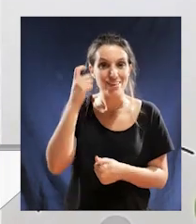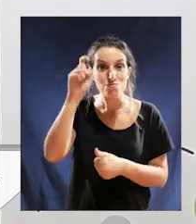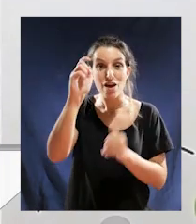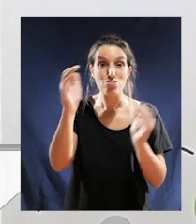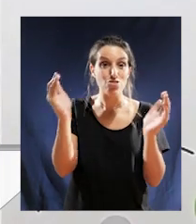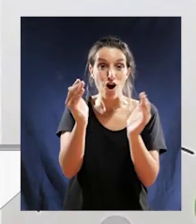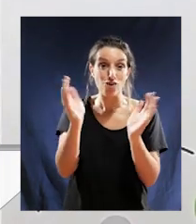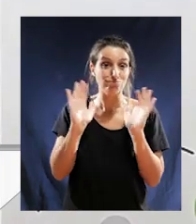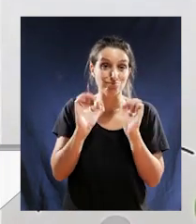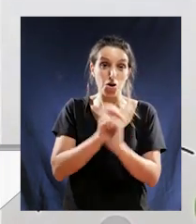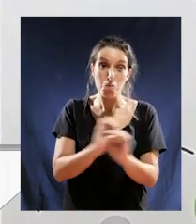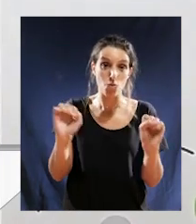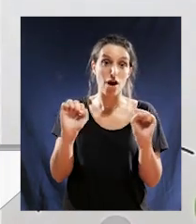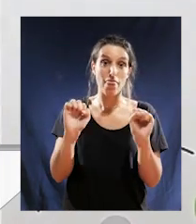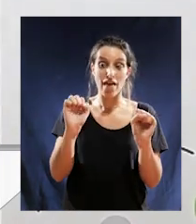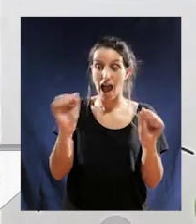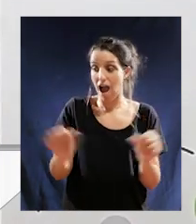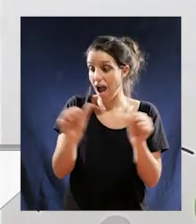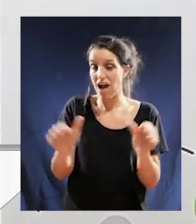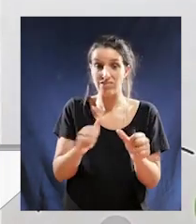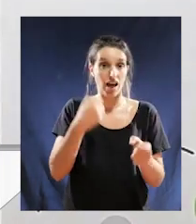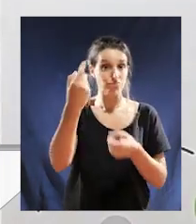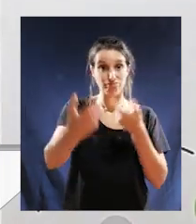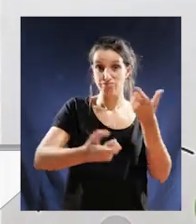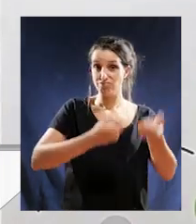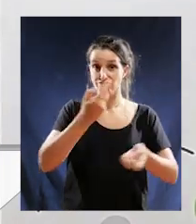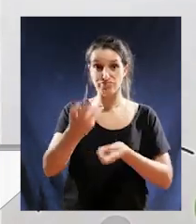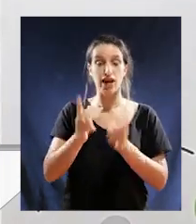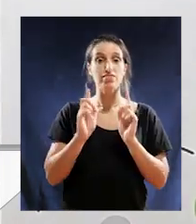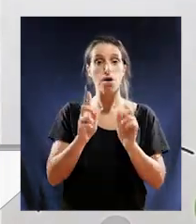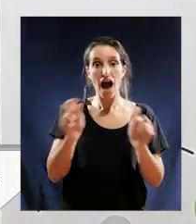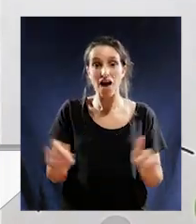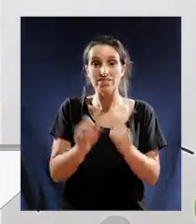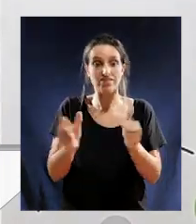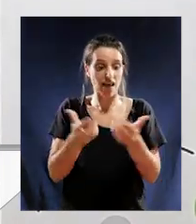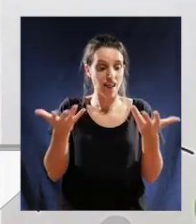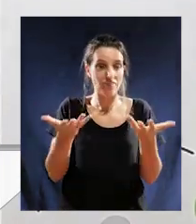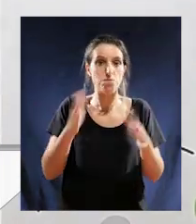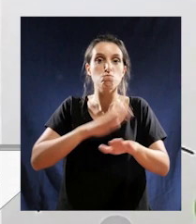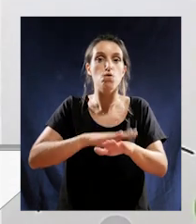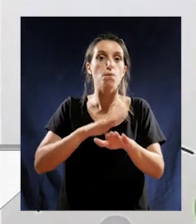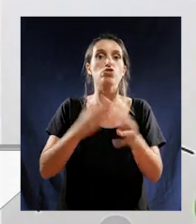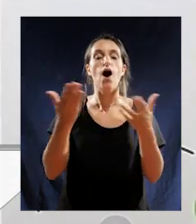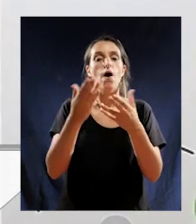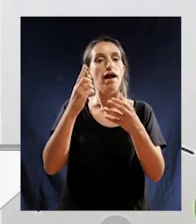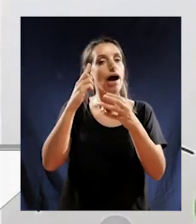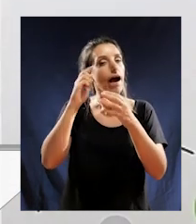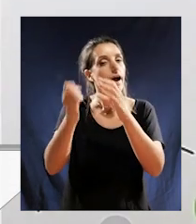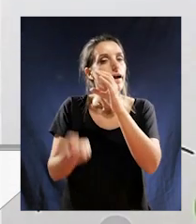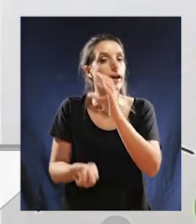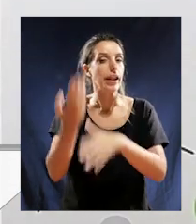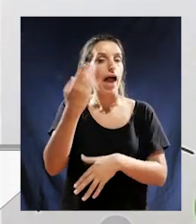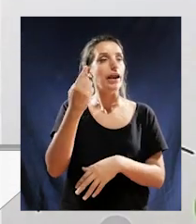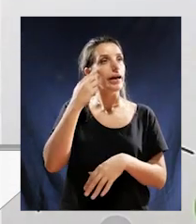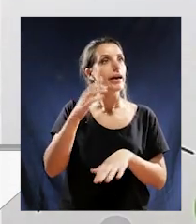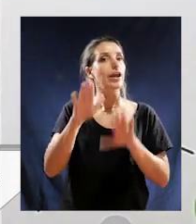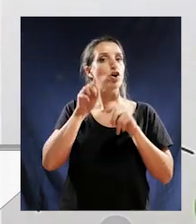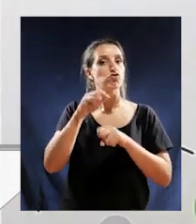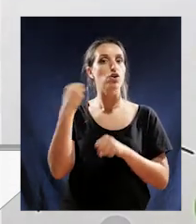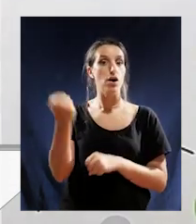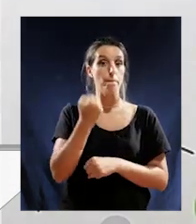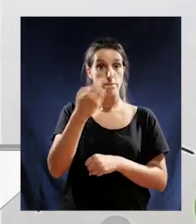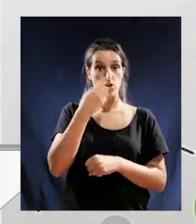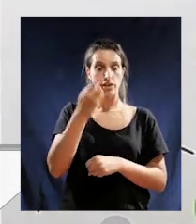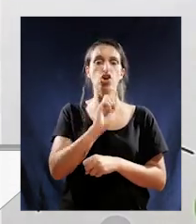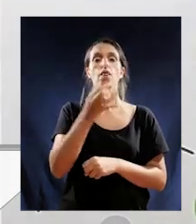invenciones cotidianas que podemos hacer bueno esas hacer de esto un un tiempo de invención me parece que es lo